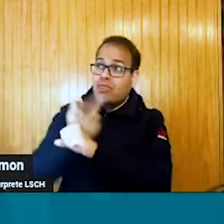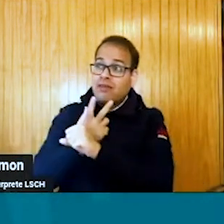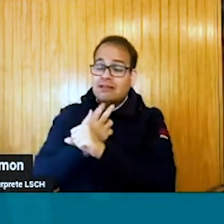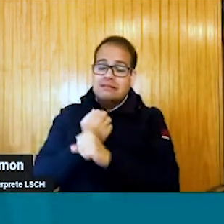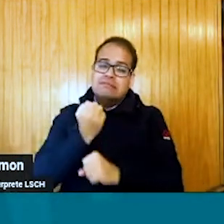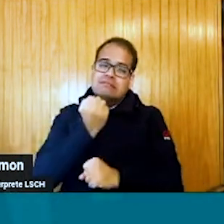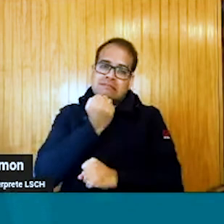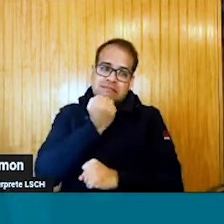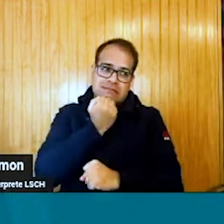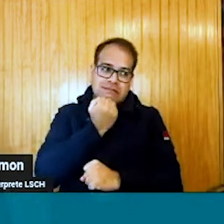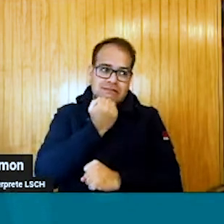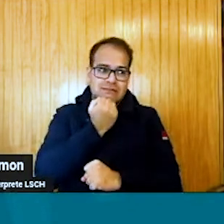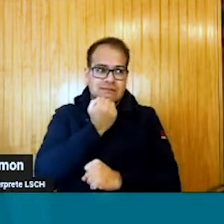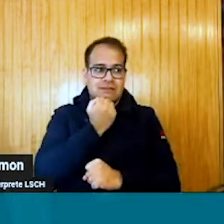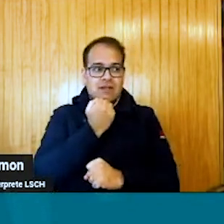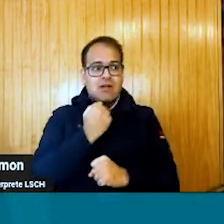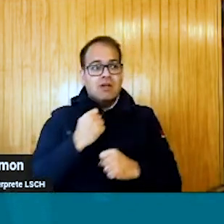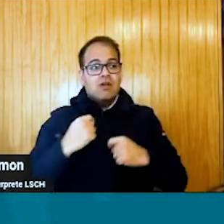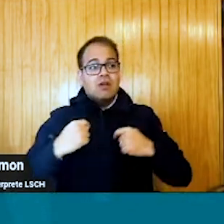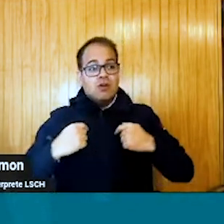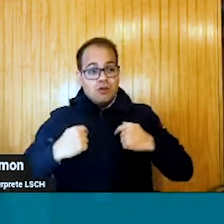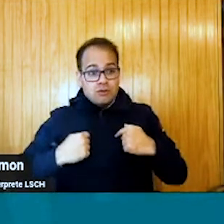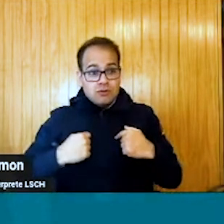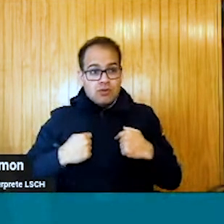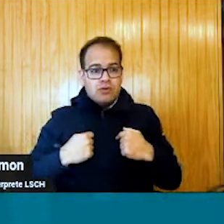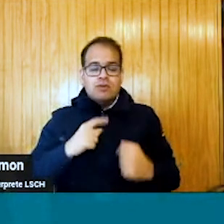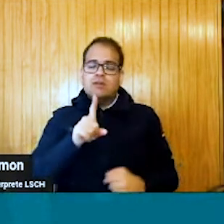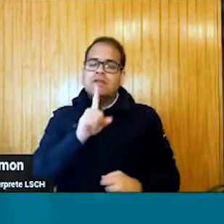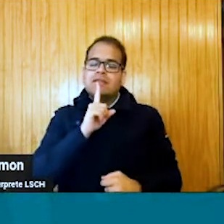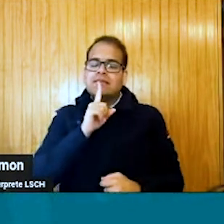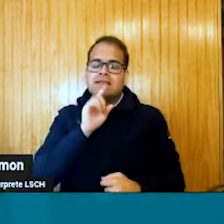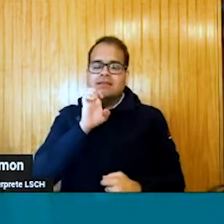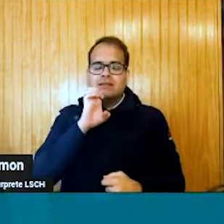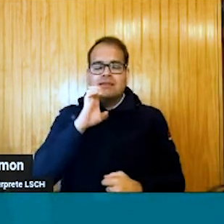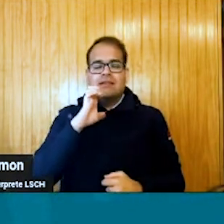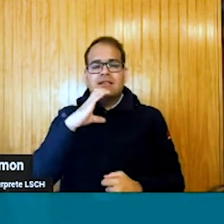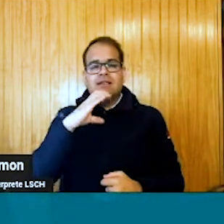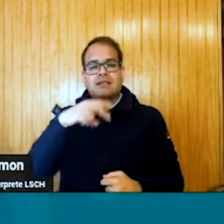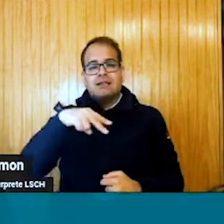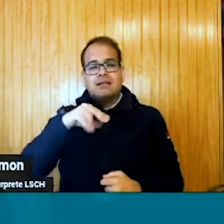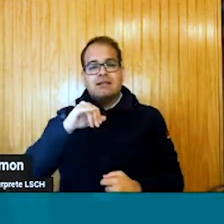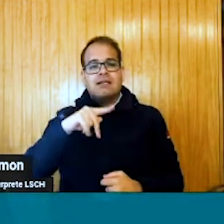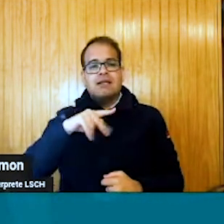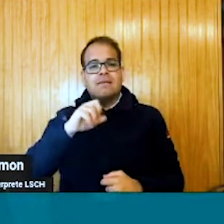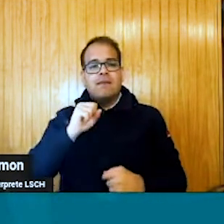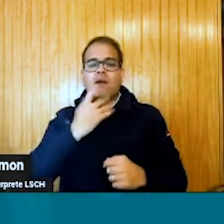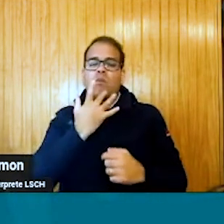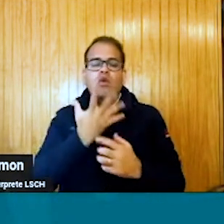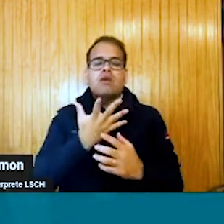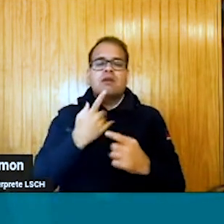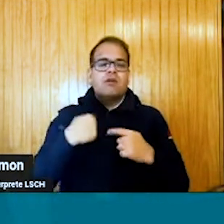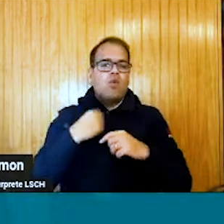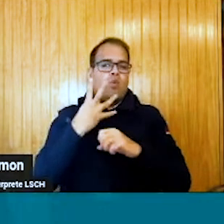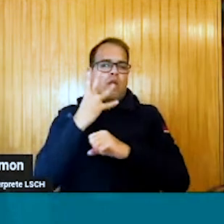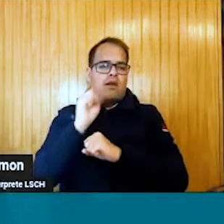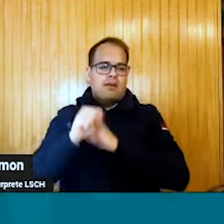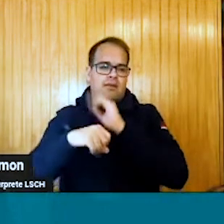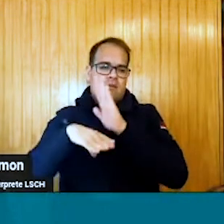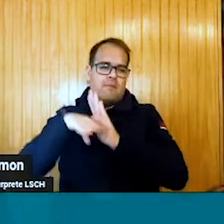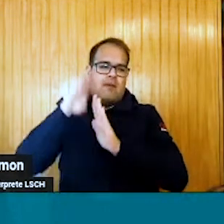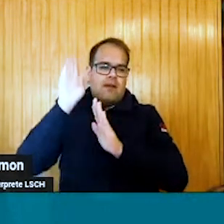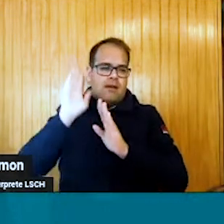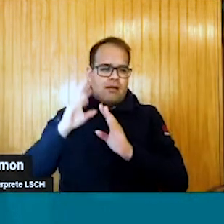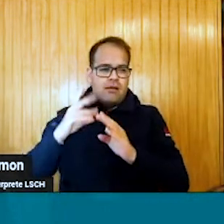me voy a poner un poco comercial. ¿Por qué Tecnipac? ¿Ah? 24 años de experiencia, servicio técnico 24/7.